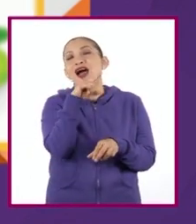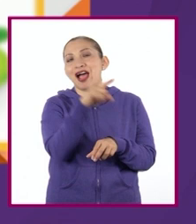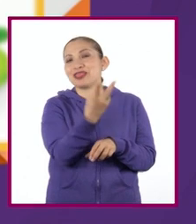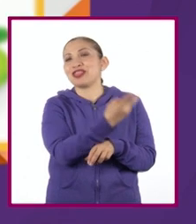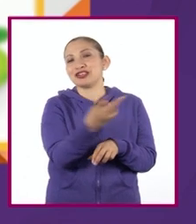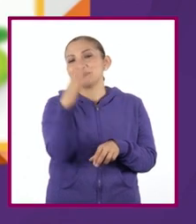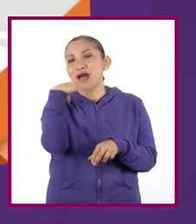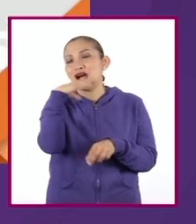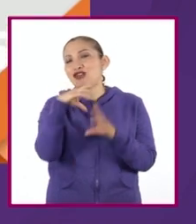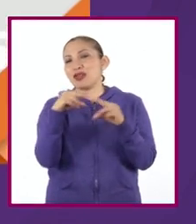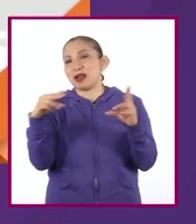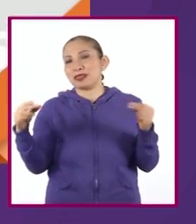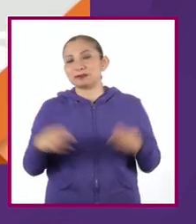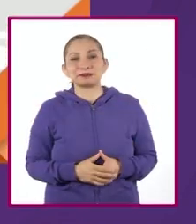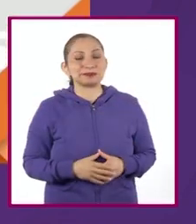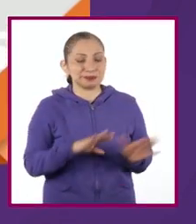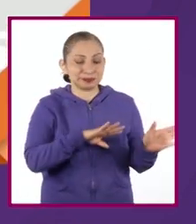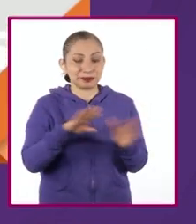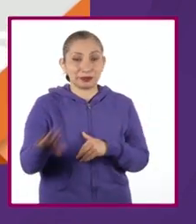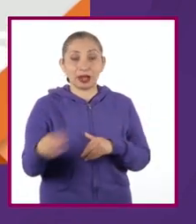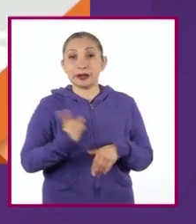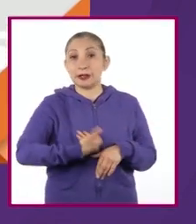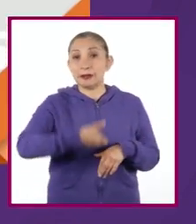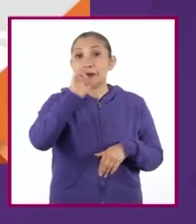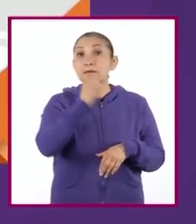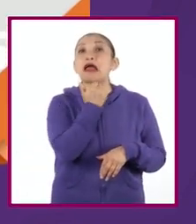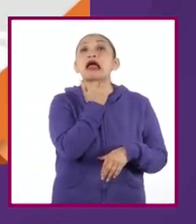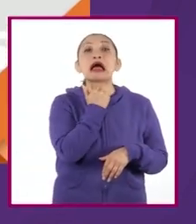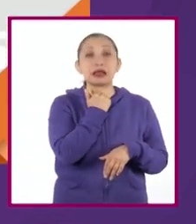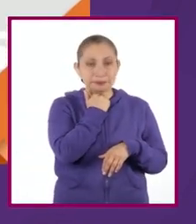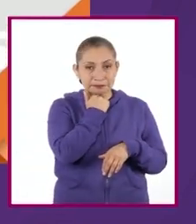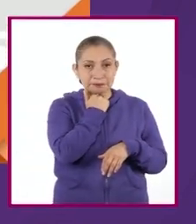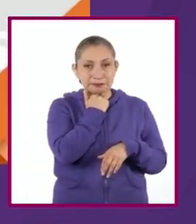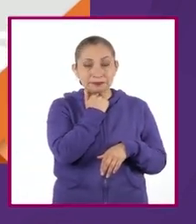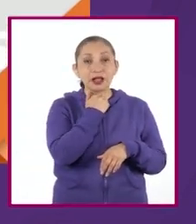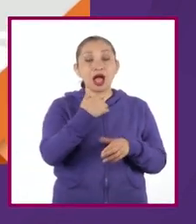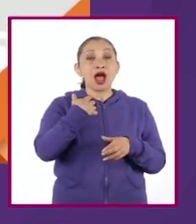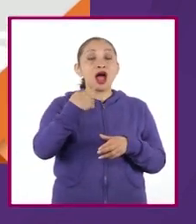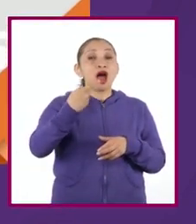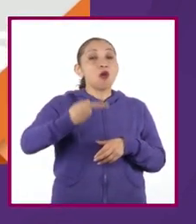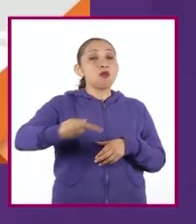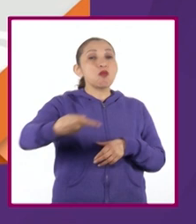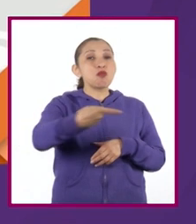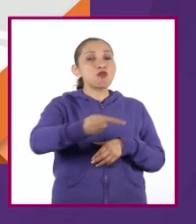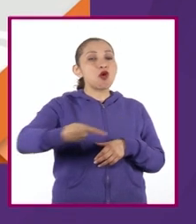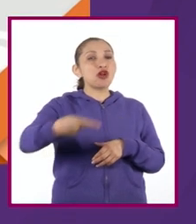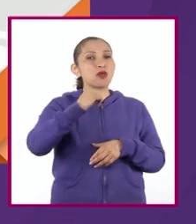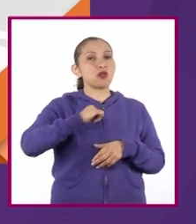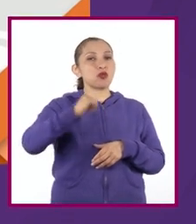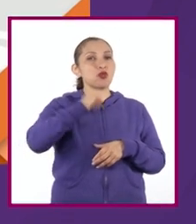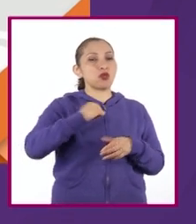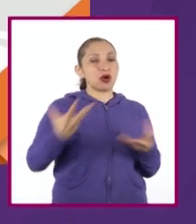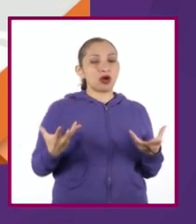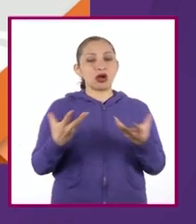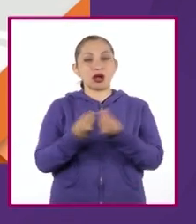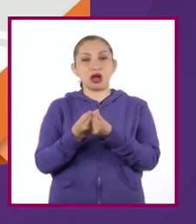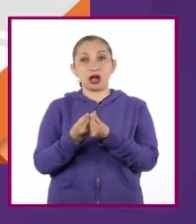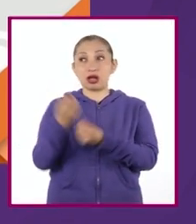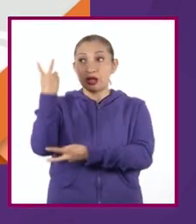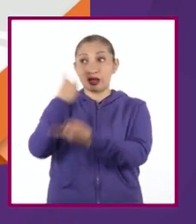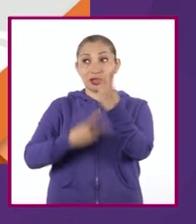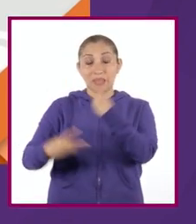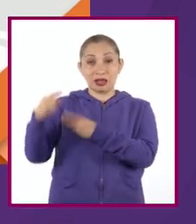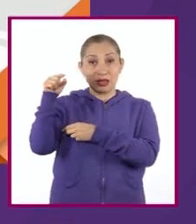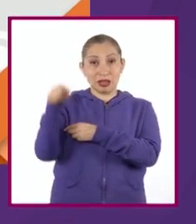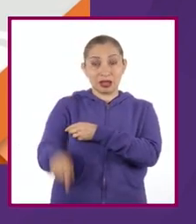estos sabores. Con respecto a las bebidas alcohólicas, al pulque prehispánico se sumaron de